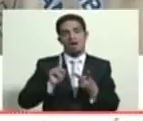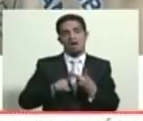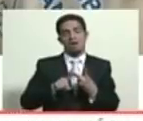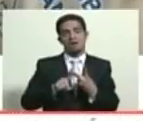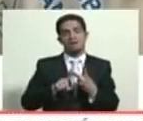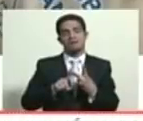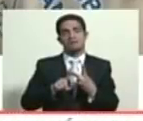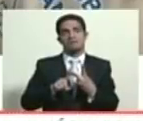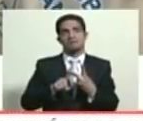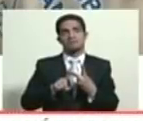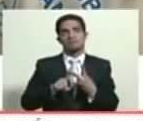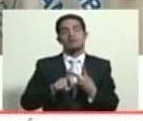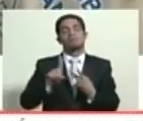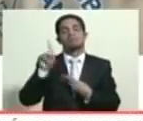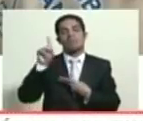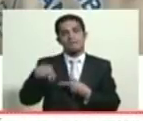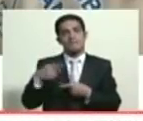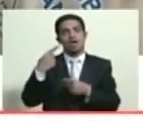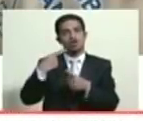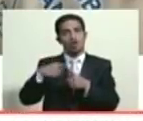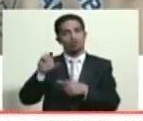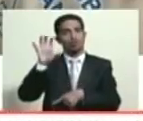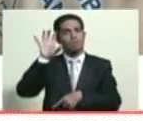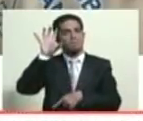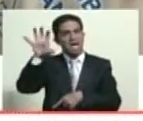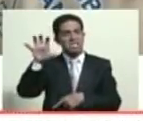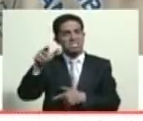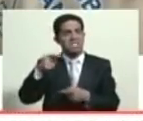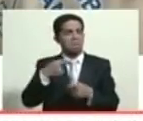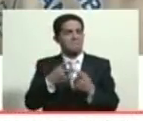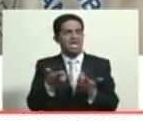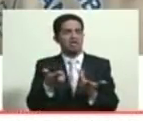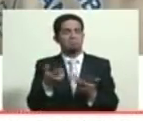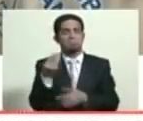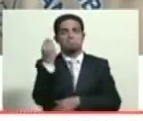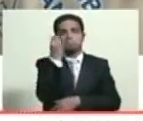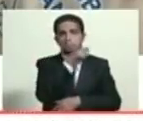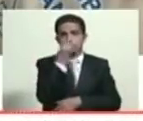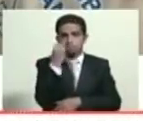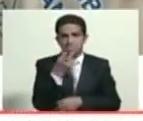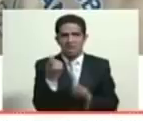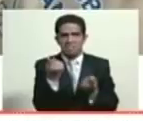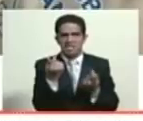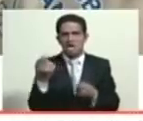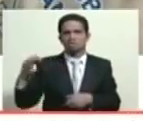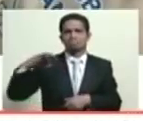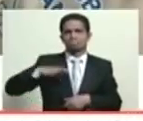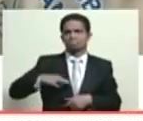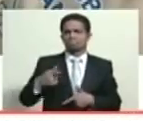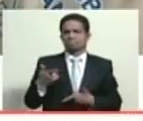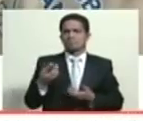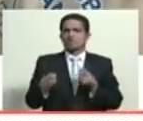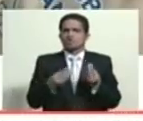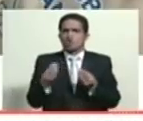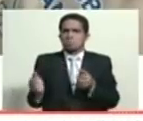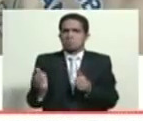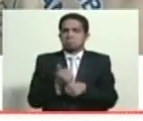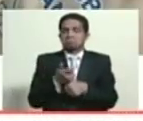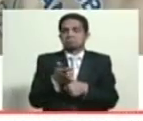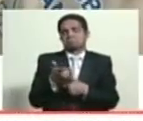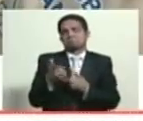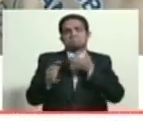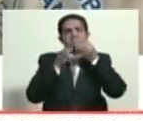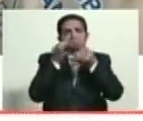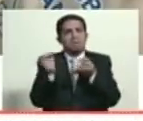de Venezuela como en el extranjero, sin justificación de los ingresos con los cuales ha sufragado